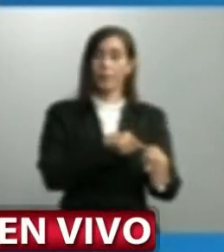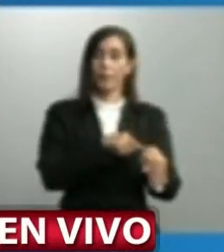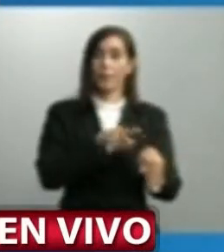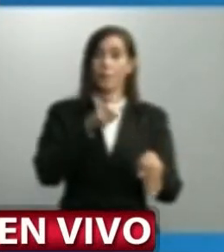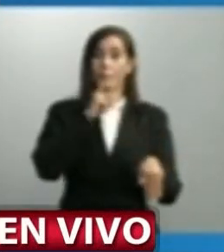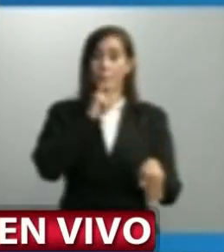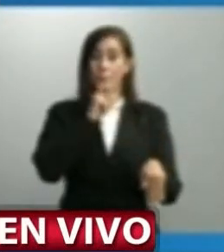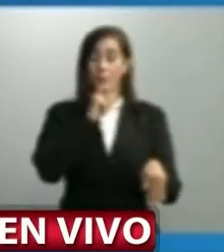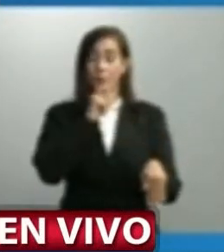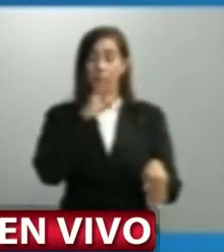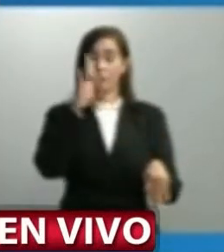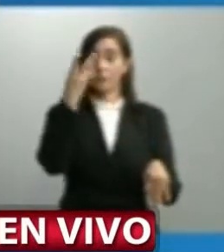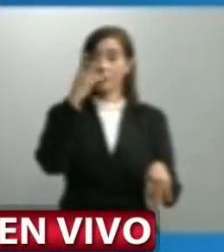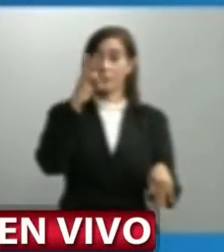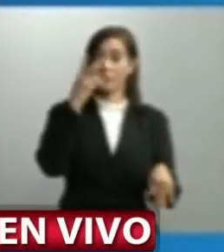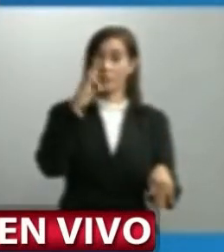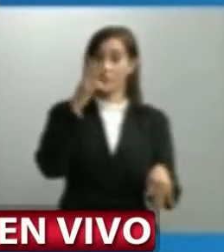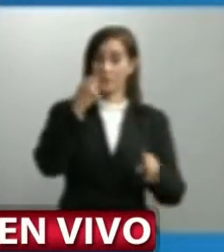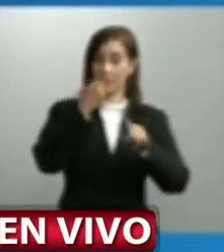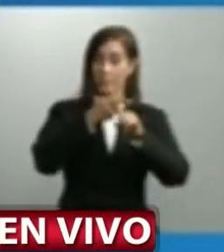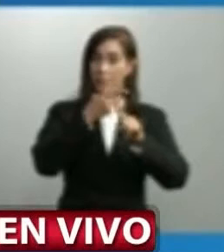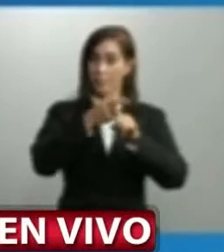Boca Chica, 17 casos,